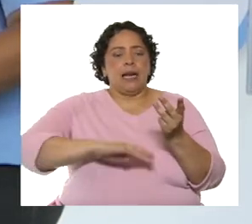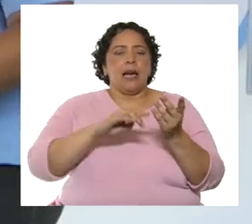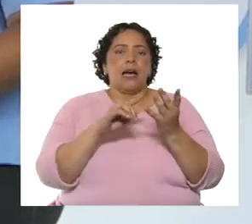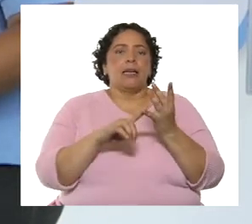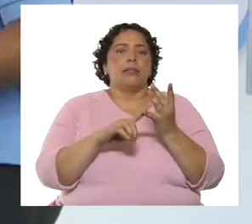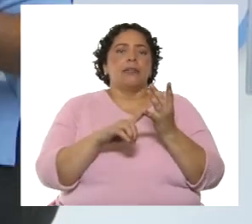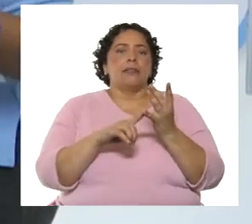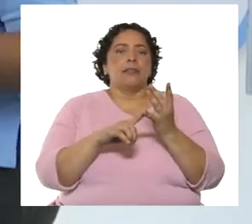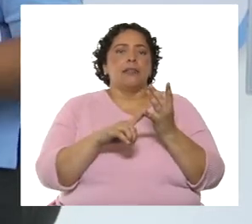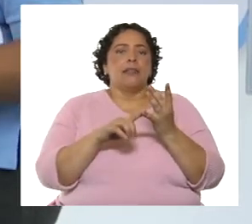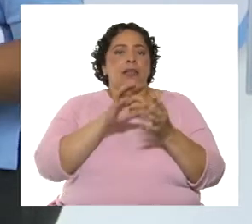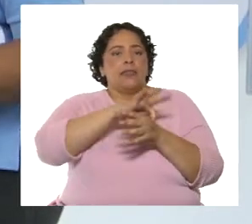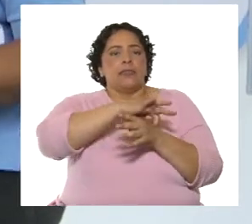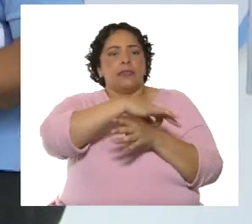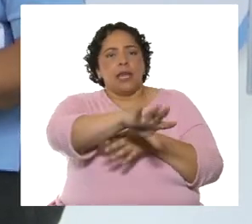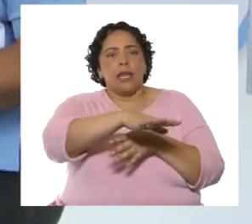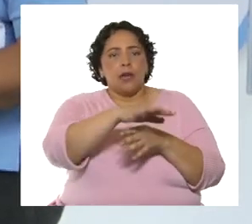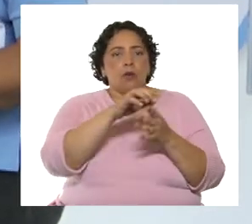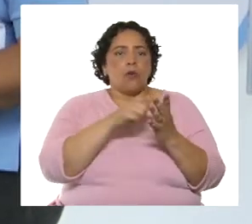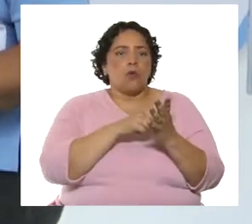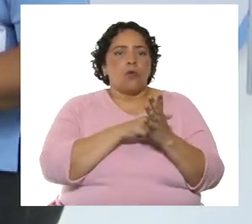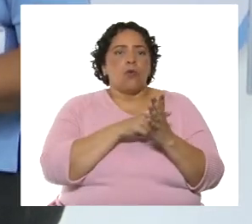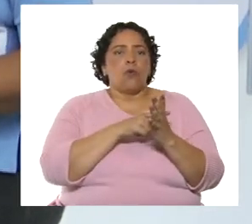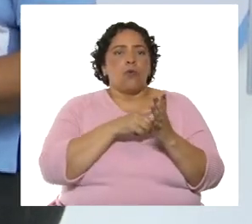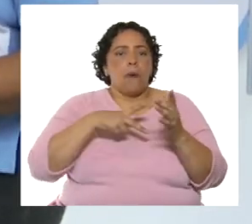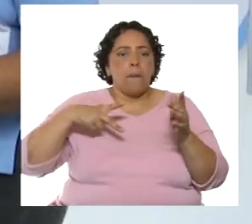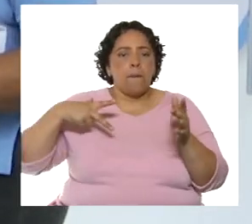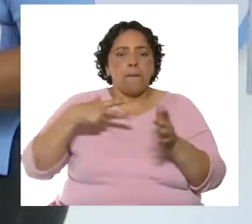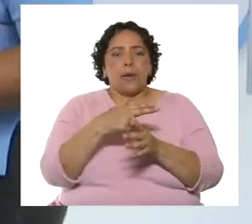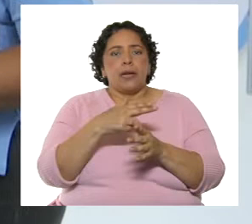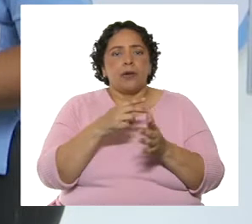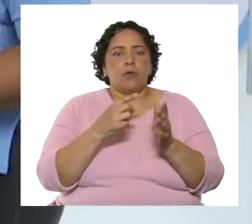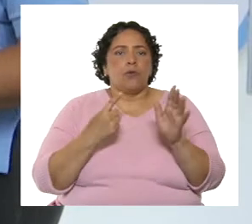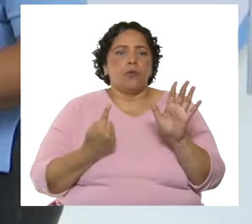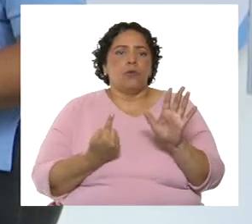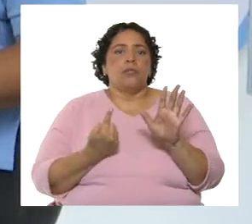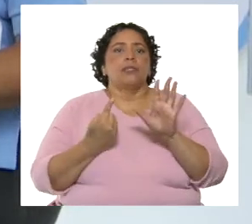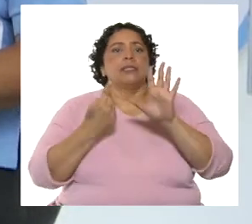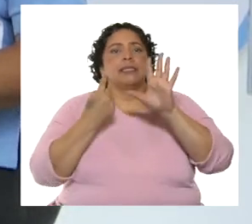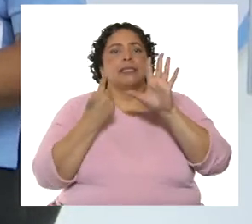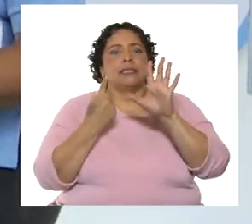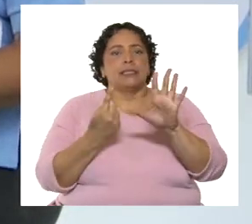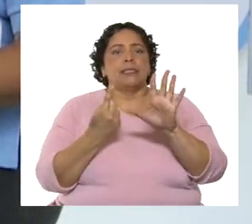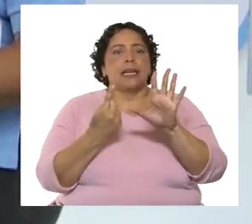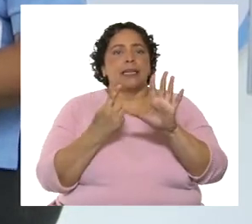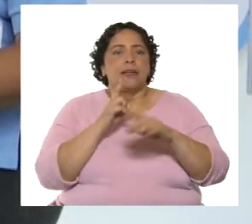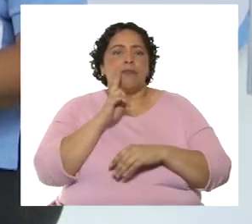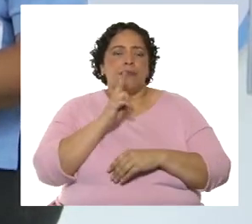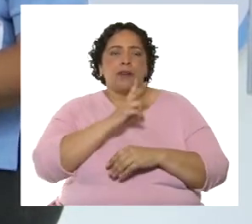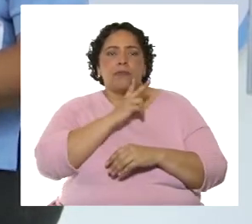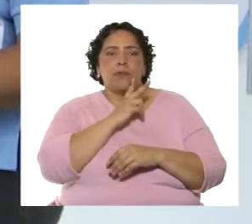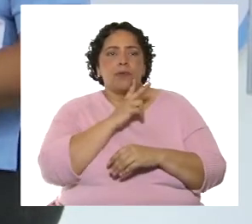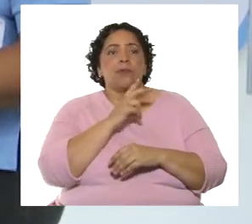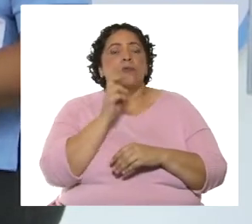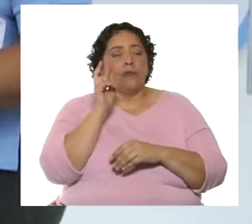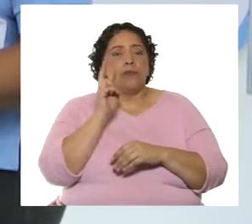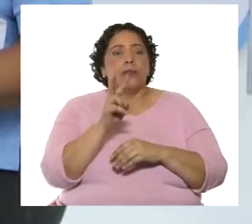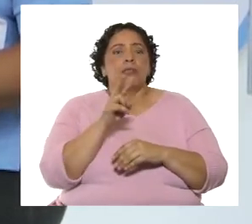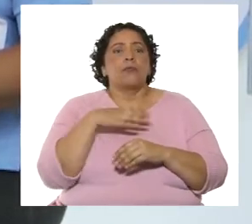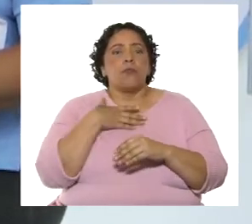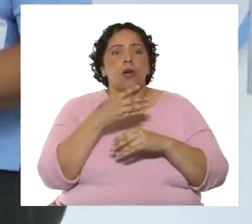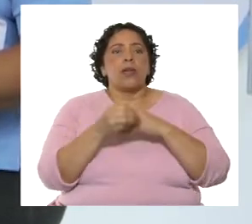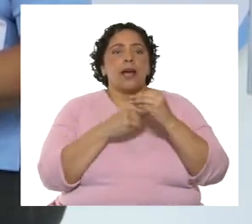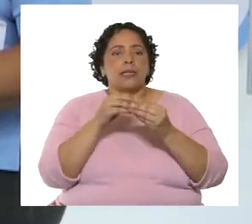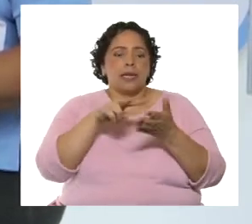estar, ¿verdad? Dejo, pico. Ok, serían entonces esos verbos. Fíjense que podemos